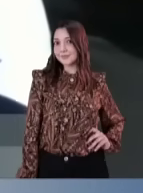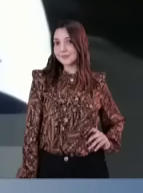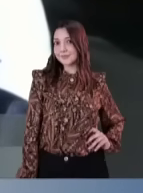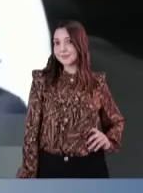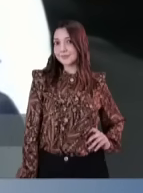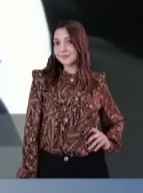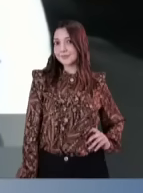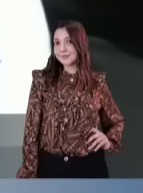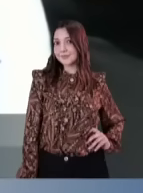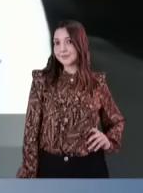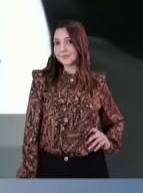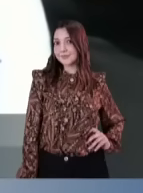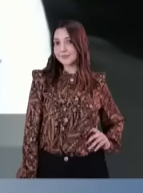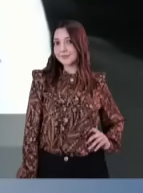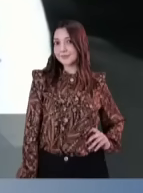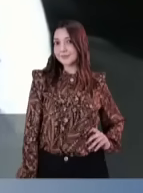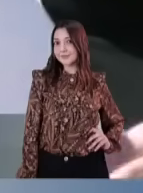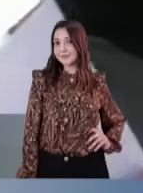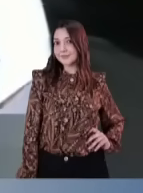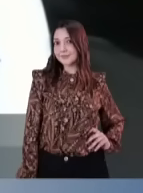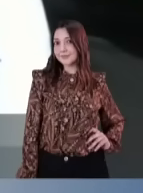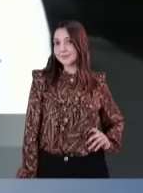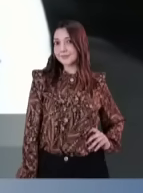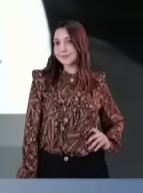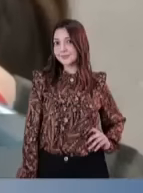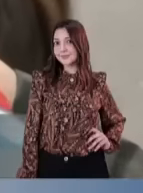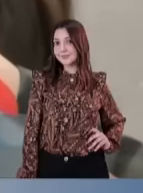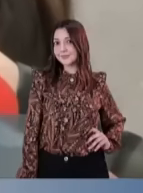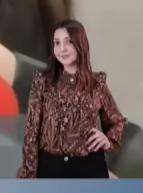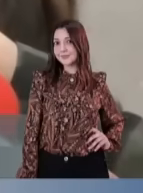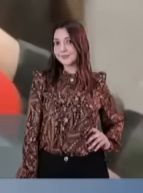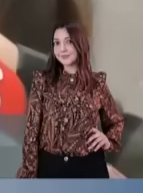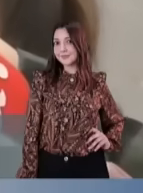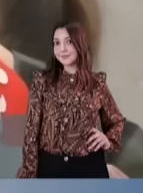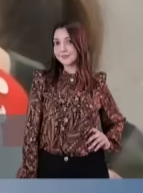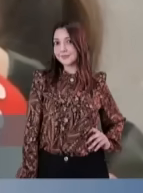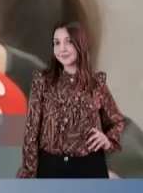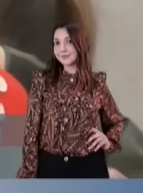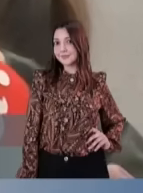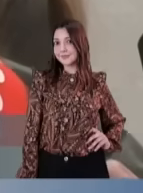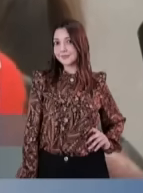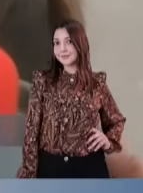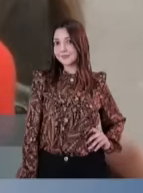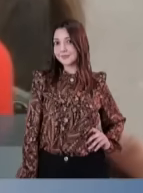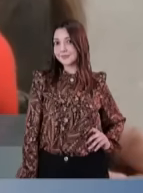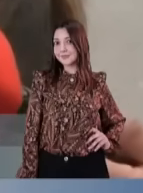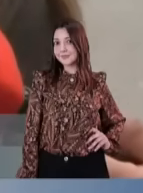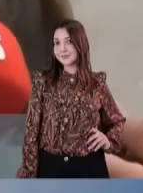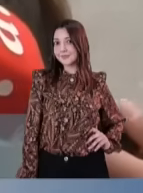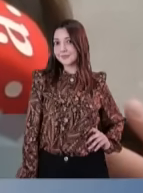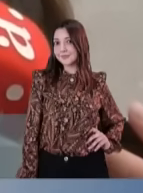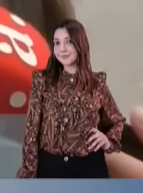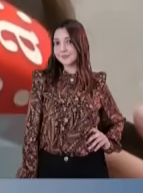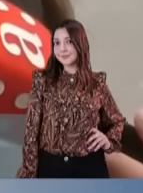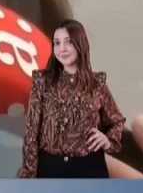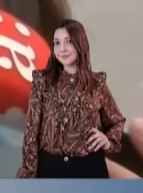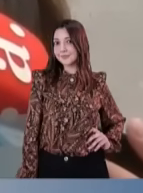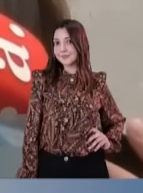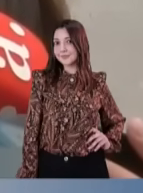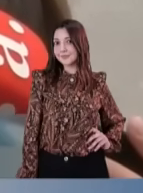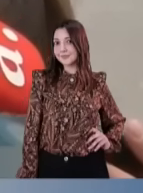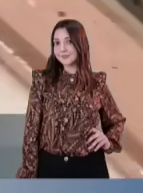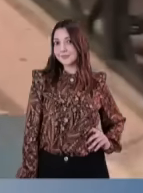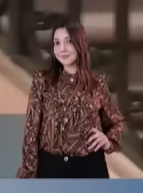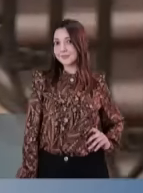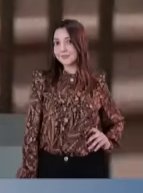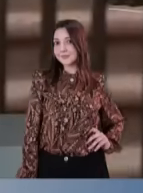del compañero de ruta del mandatario, como una de las tantas implicancias que ha tenido la crisis política derivada del caso Fundaciones, ha puesto en la